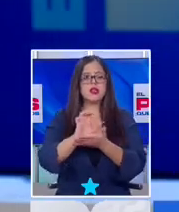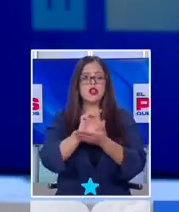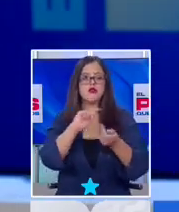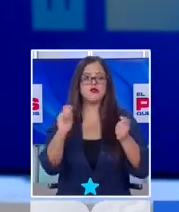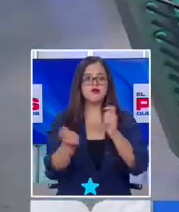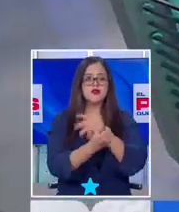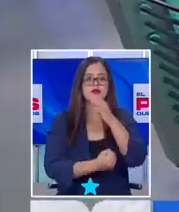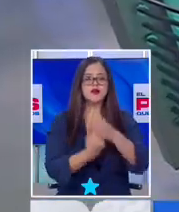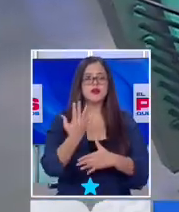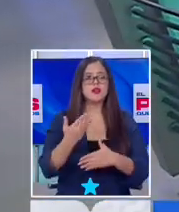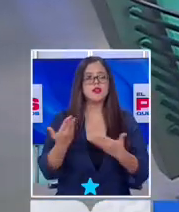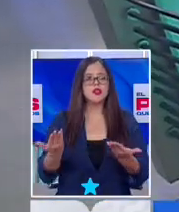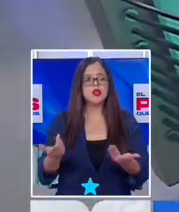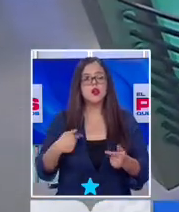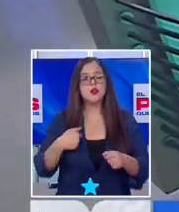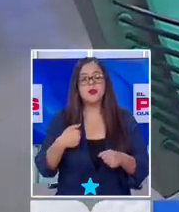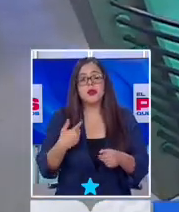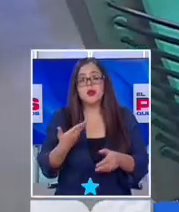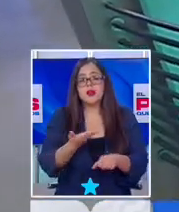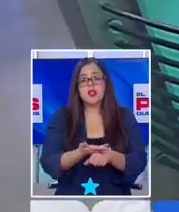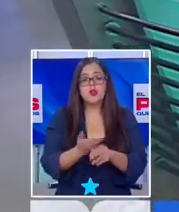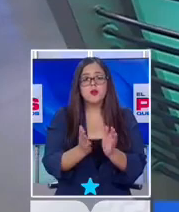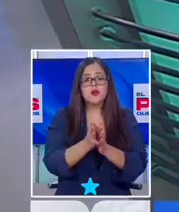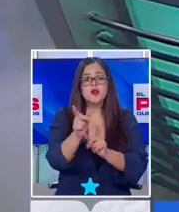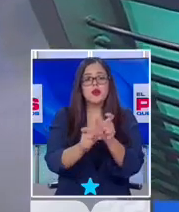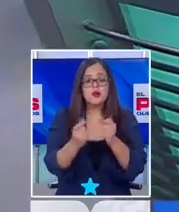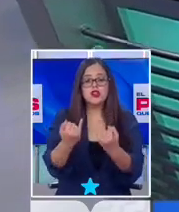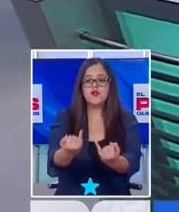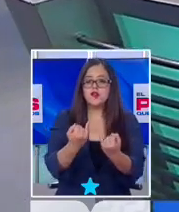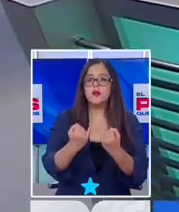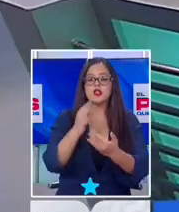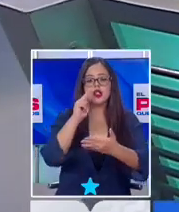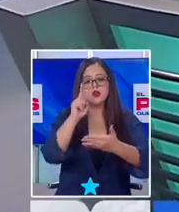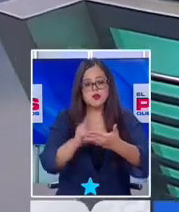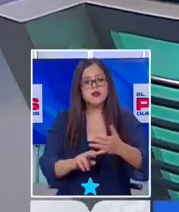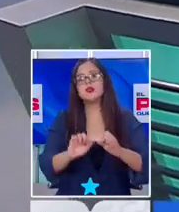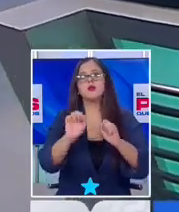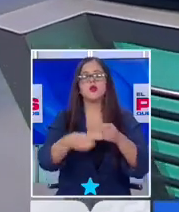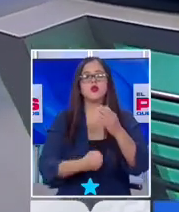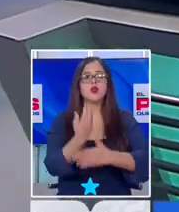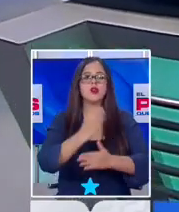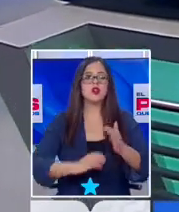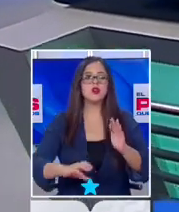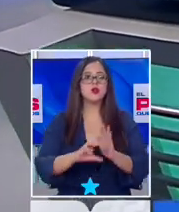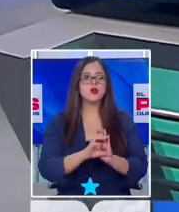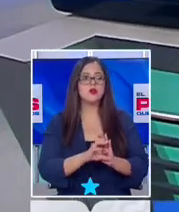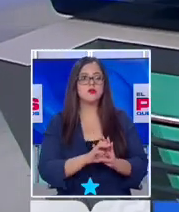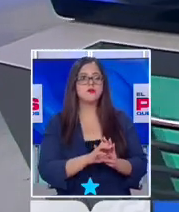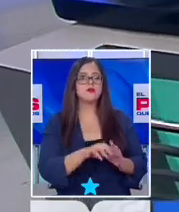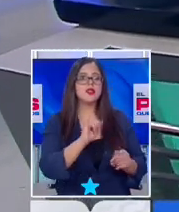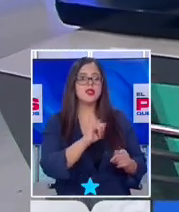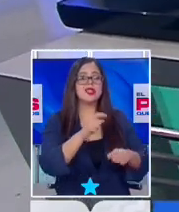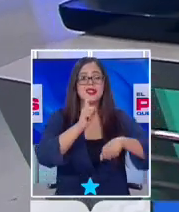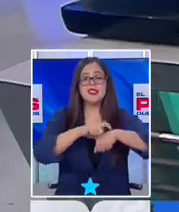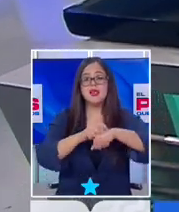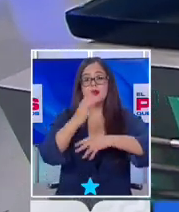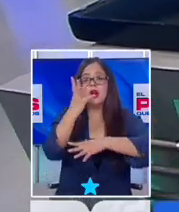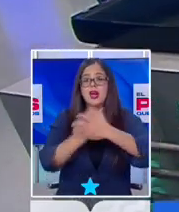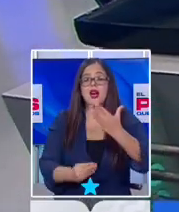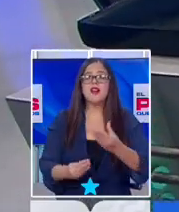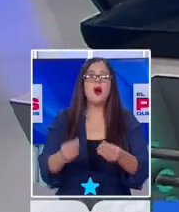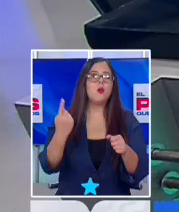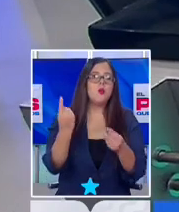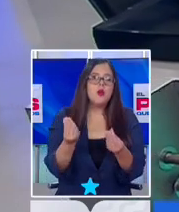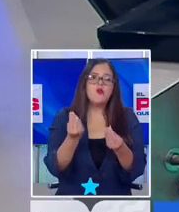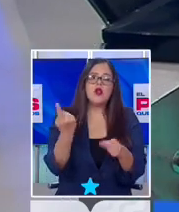así que yo llamo obviamente a que la gente se informe y aprobemos esta nueva constitución esto se me acaba el tiempo muy